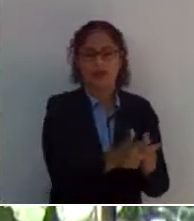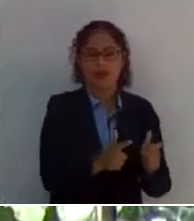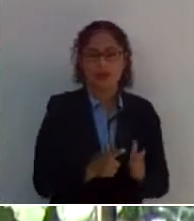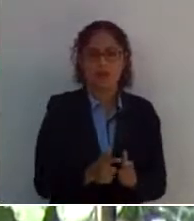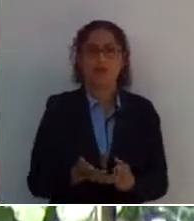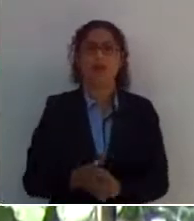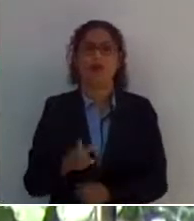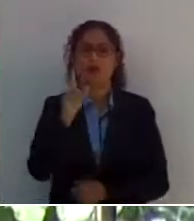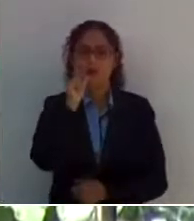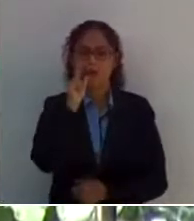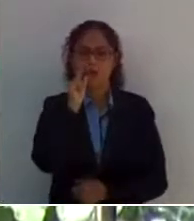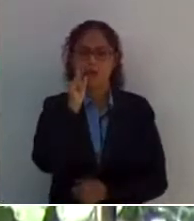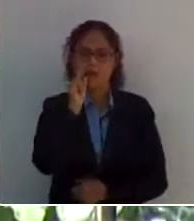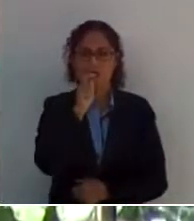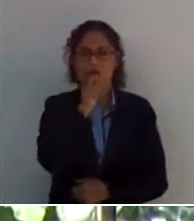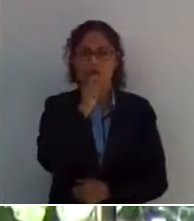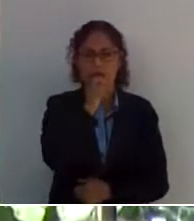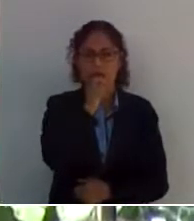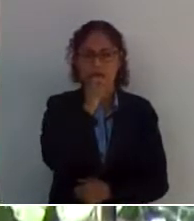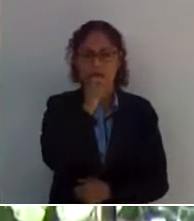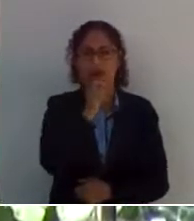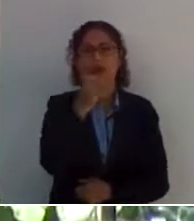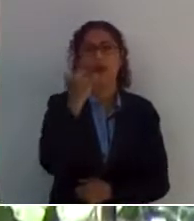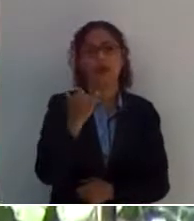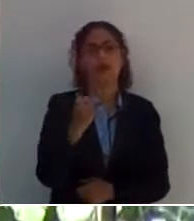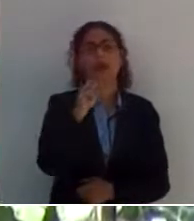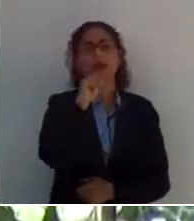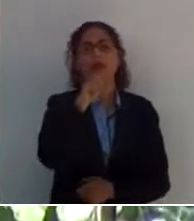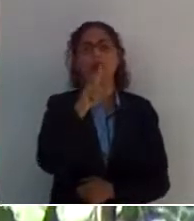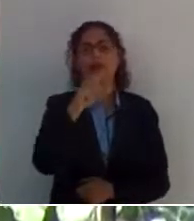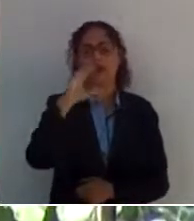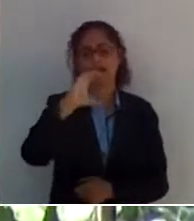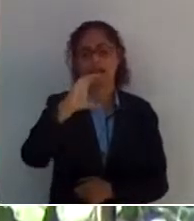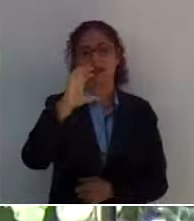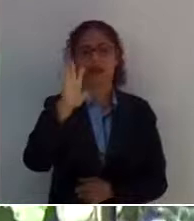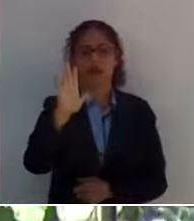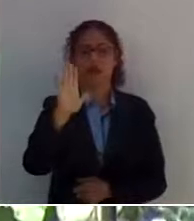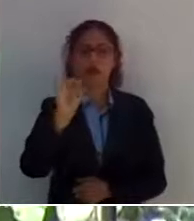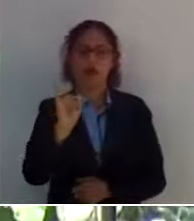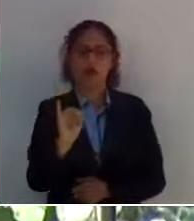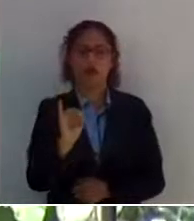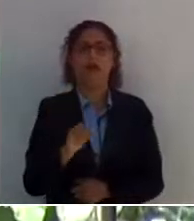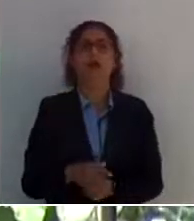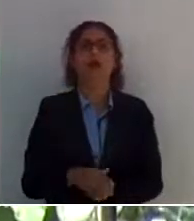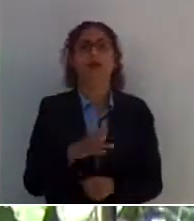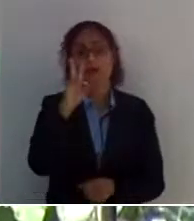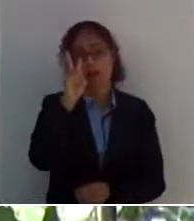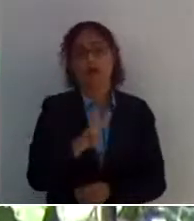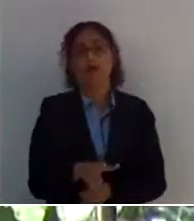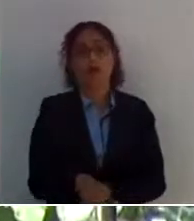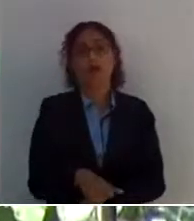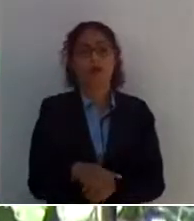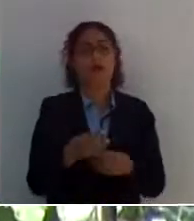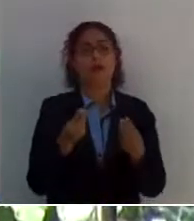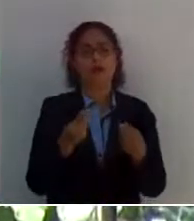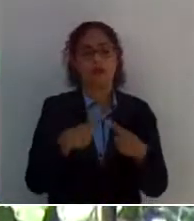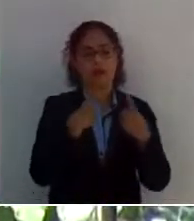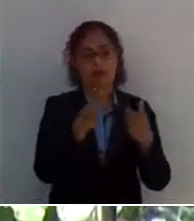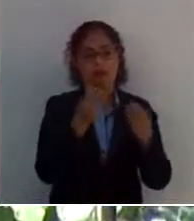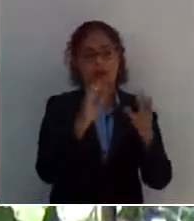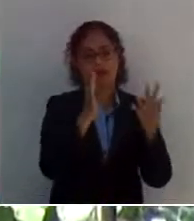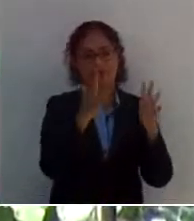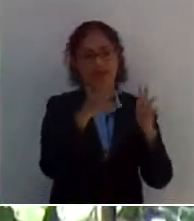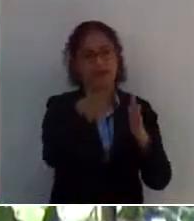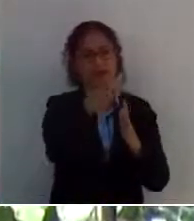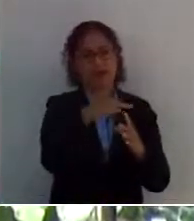de Tránsito Estatal y del Área Operativa de C5I. Así es que de verdad solamente reiterarles un aplauso para